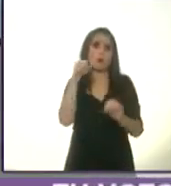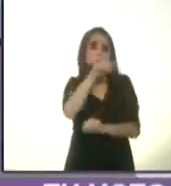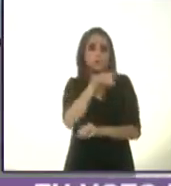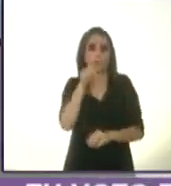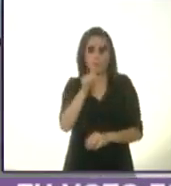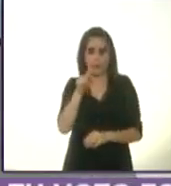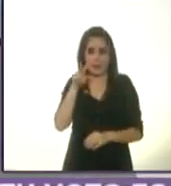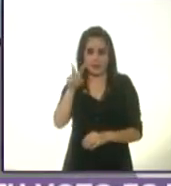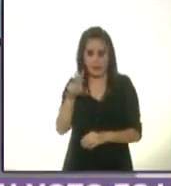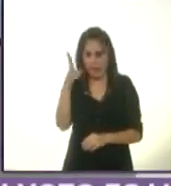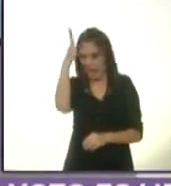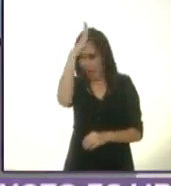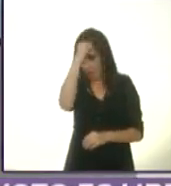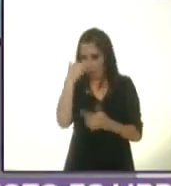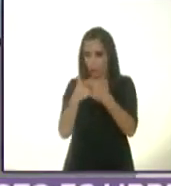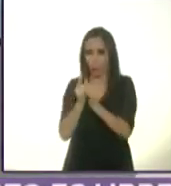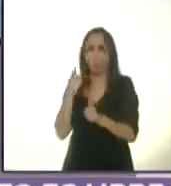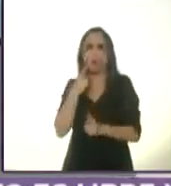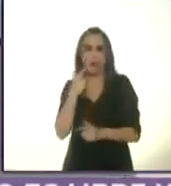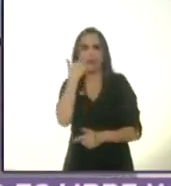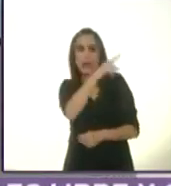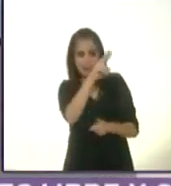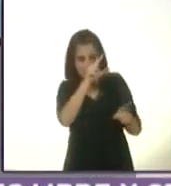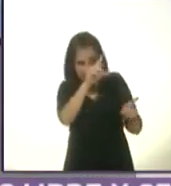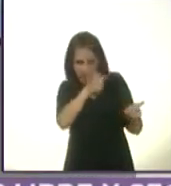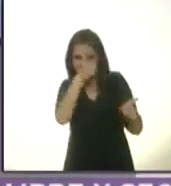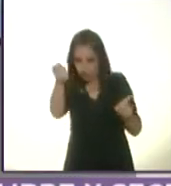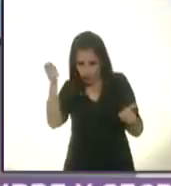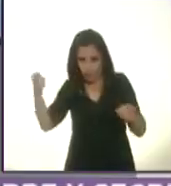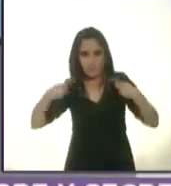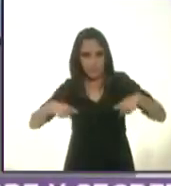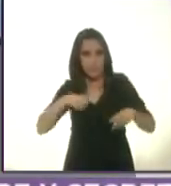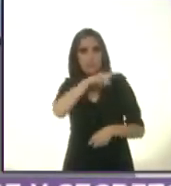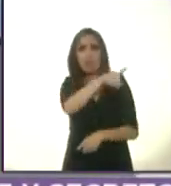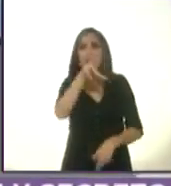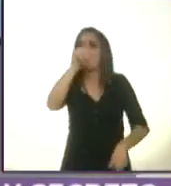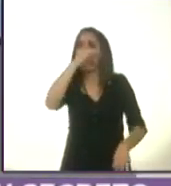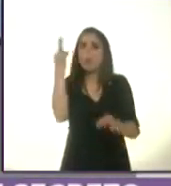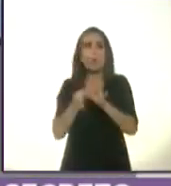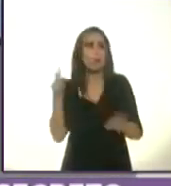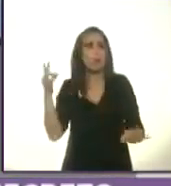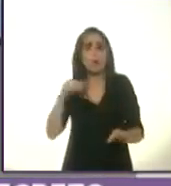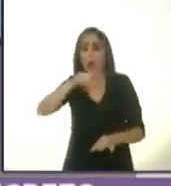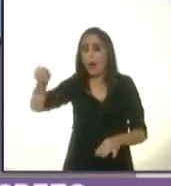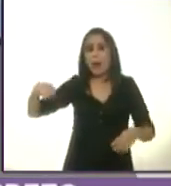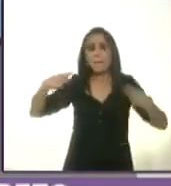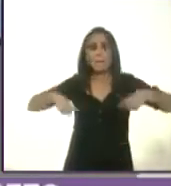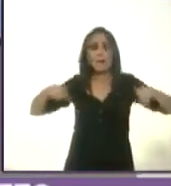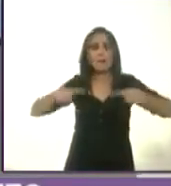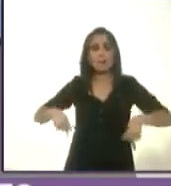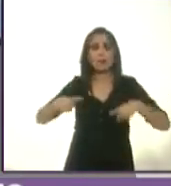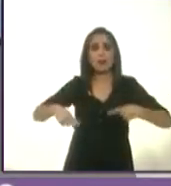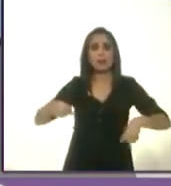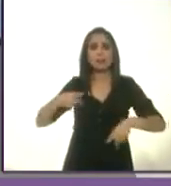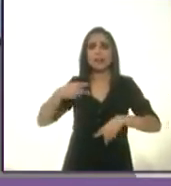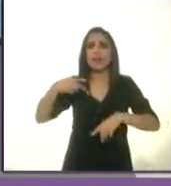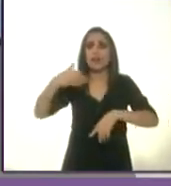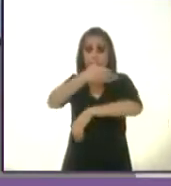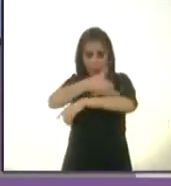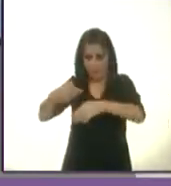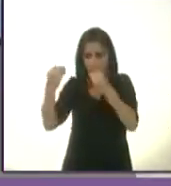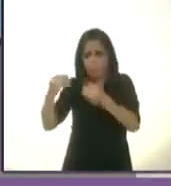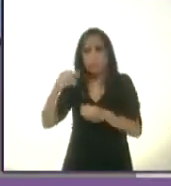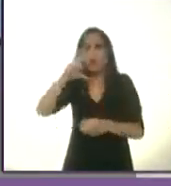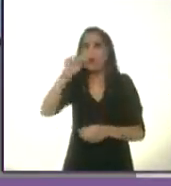que fue un acuerdo del gobierno y no le cumplió a la gente hoy miles de familias sufren el desabasto de medicinas en nuestro